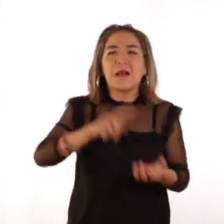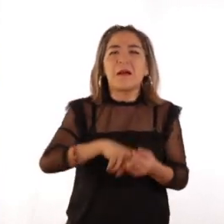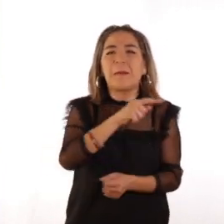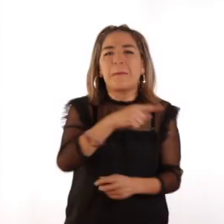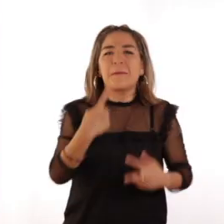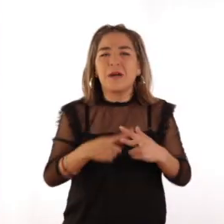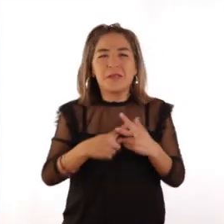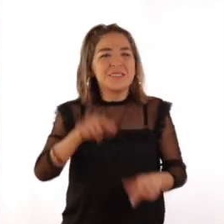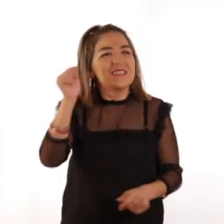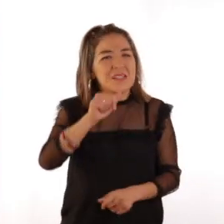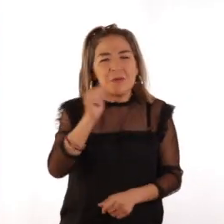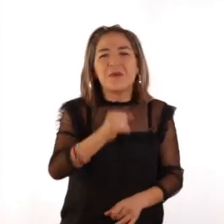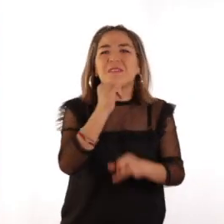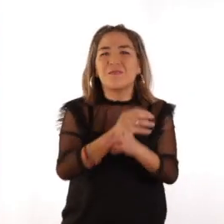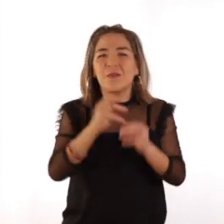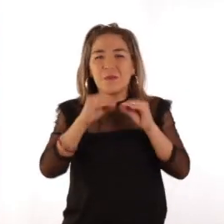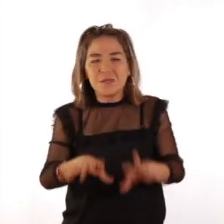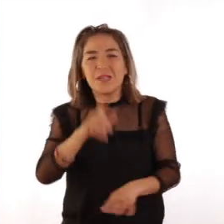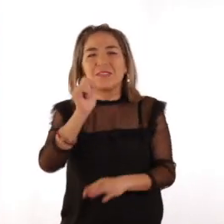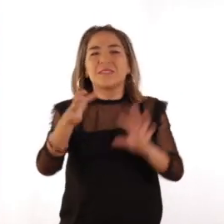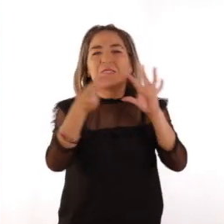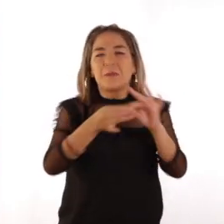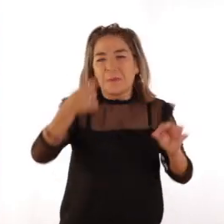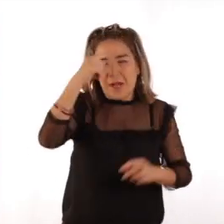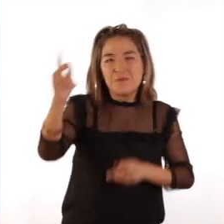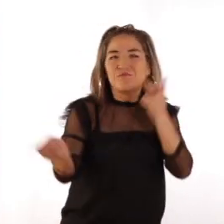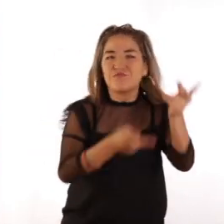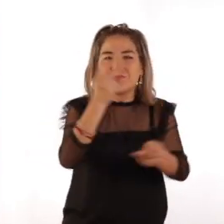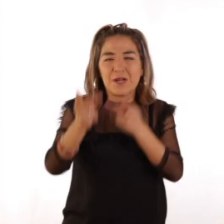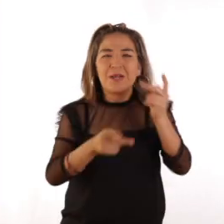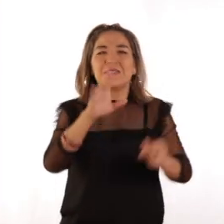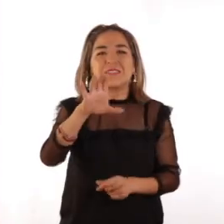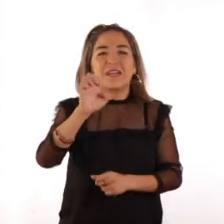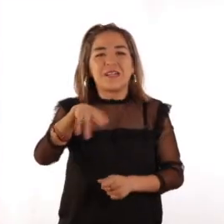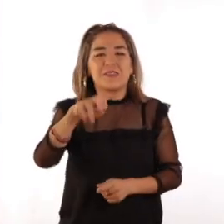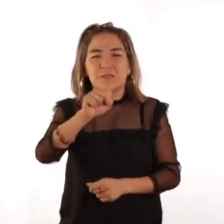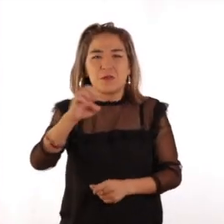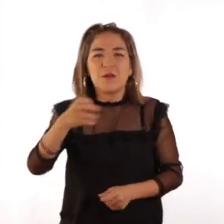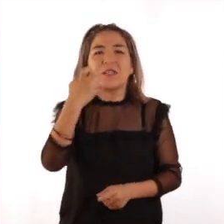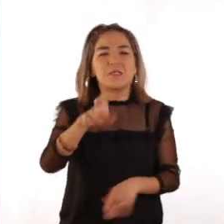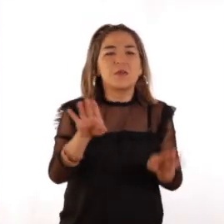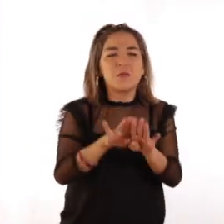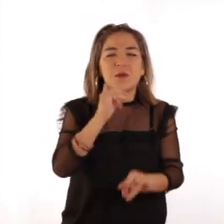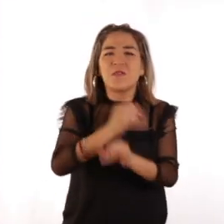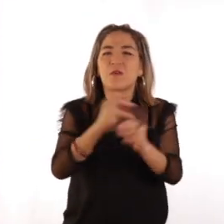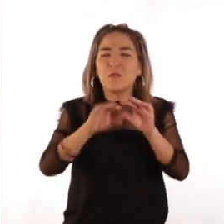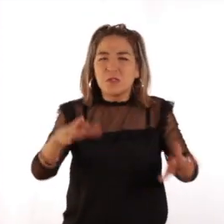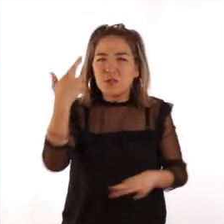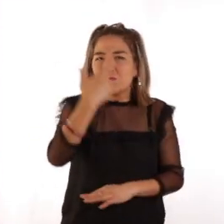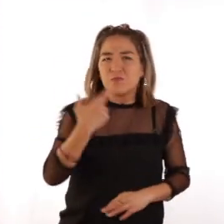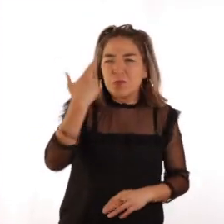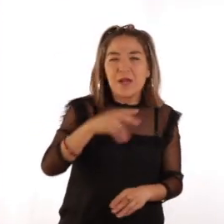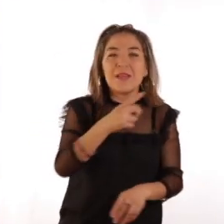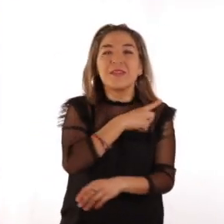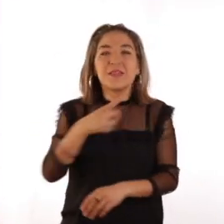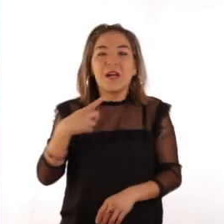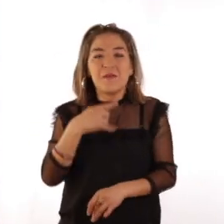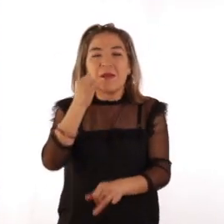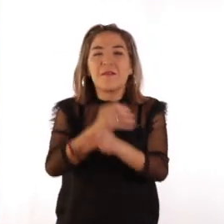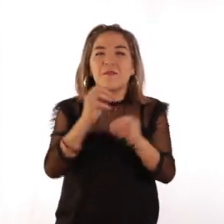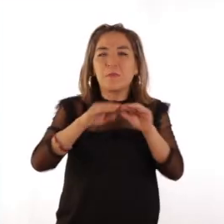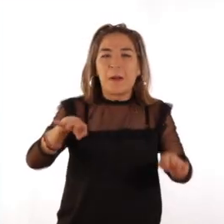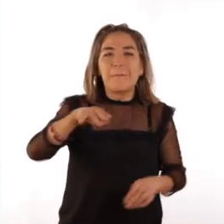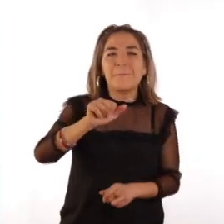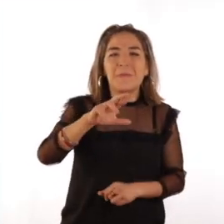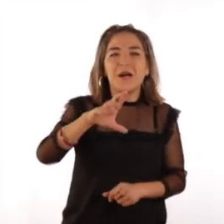matemáticas están presentes en cada uno de los puntos que conforman al censo. Por ejemplo, del análisis de la información se debe